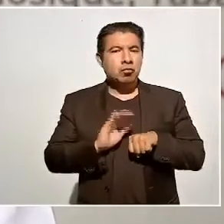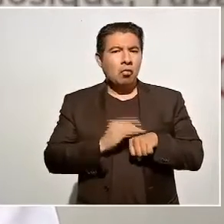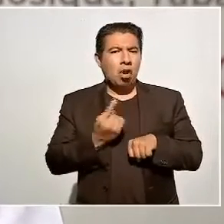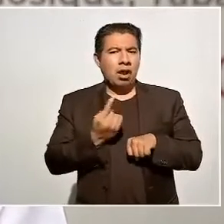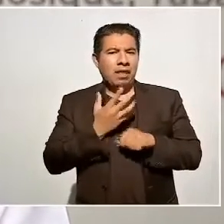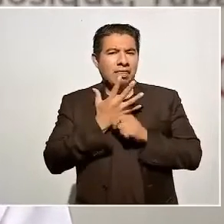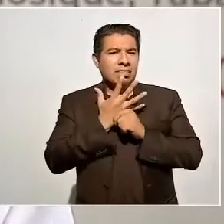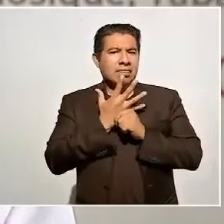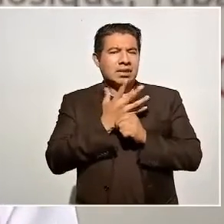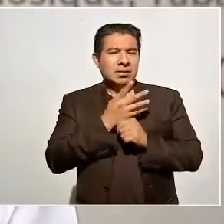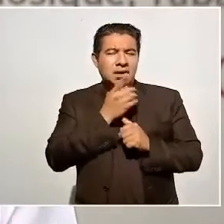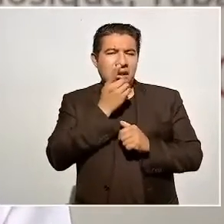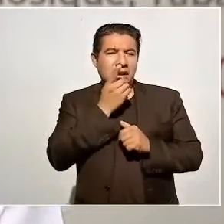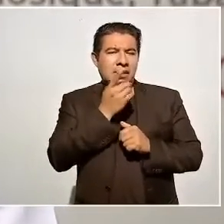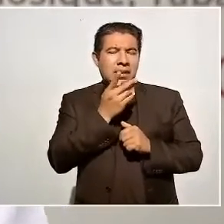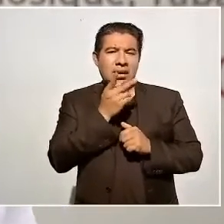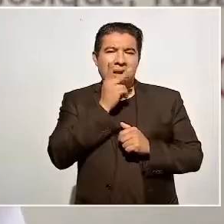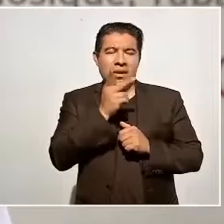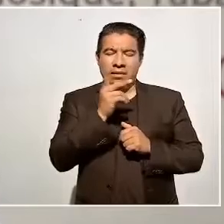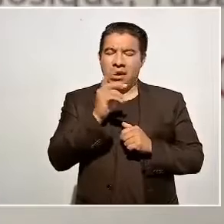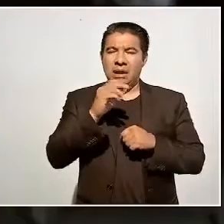última noche de Cuauhtémoc?